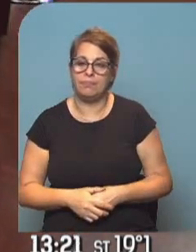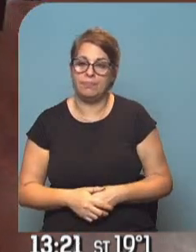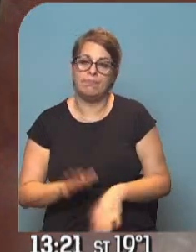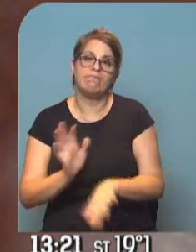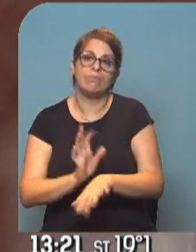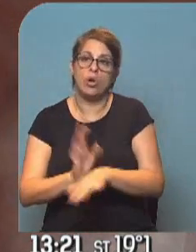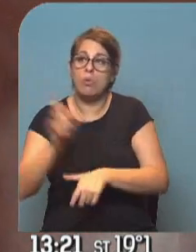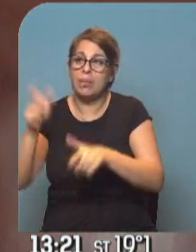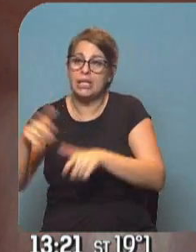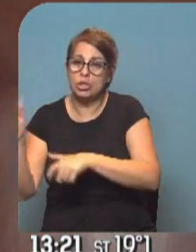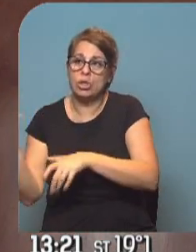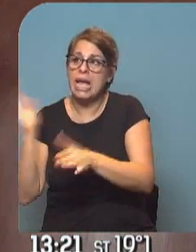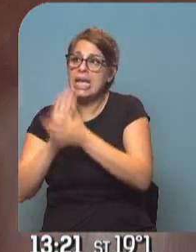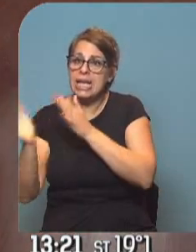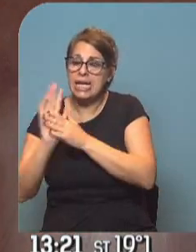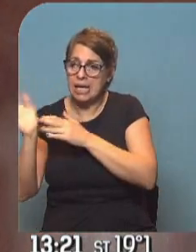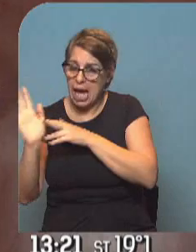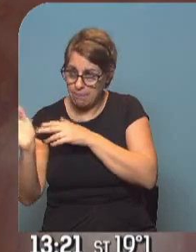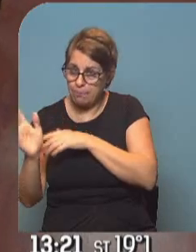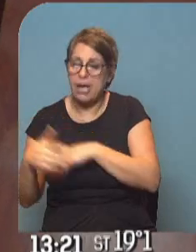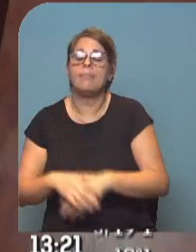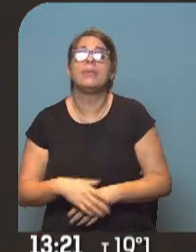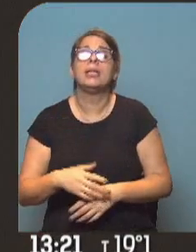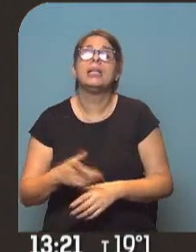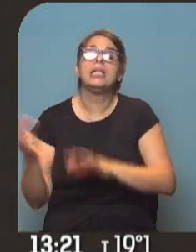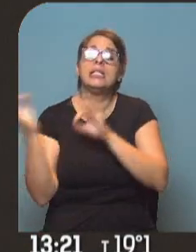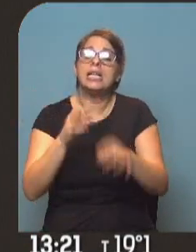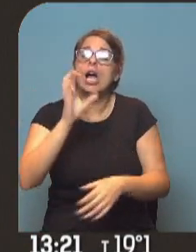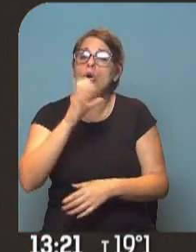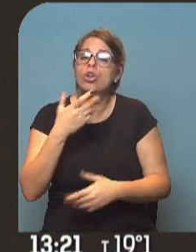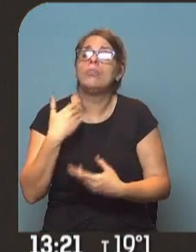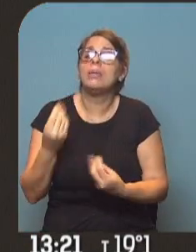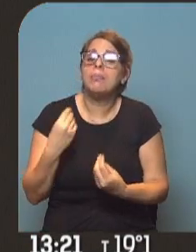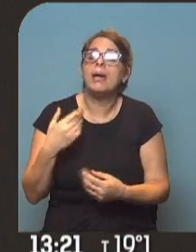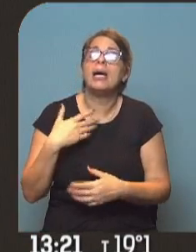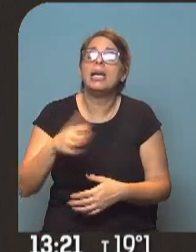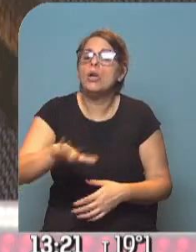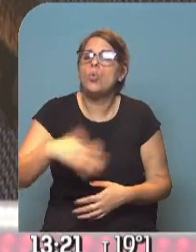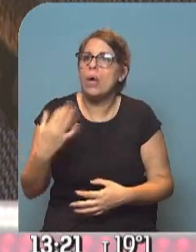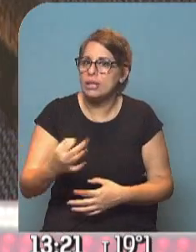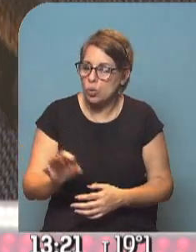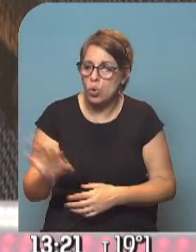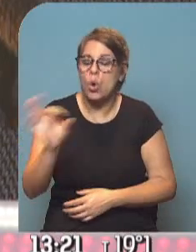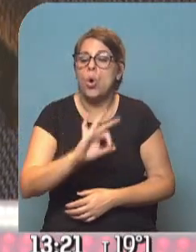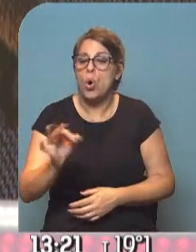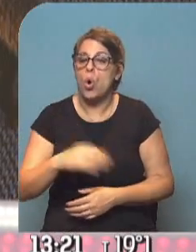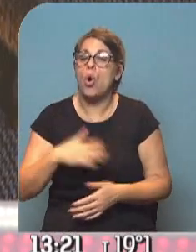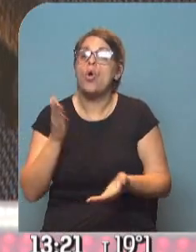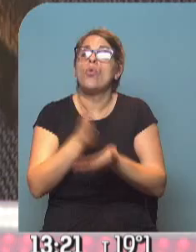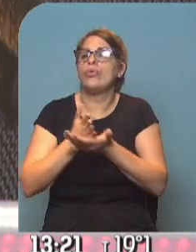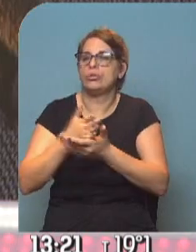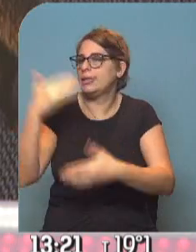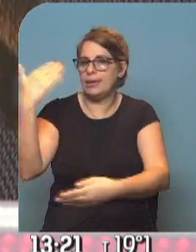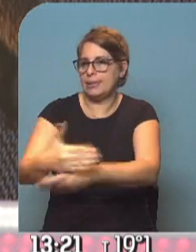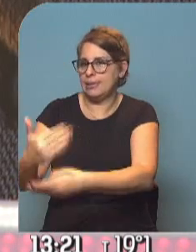llamémosle exiliados, gente que va a Colombia en busca de un lugar, un refugio, un lugar seguro, o se cierra la frontera como